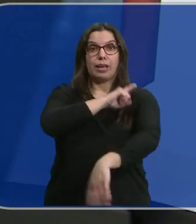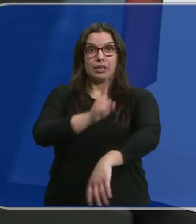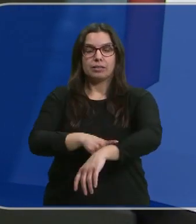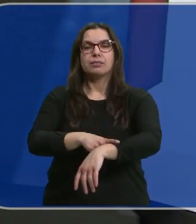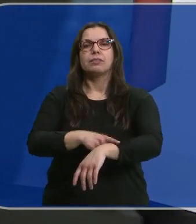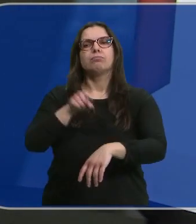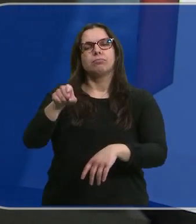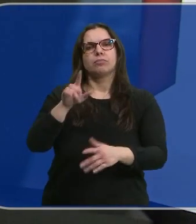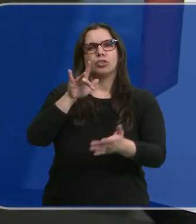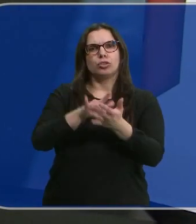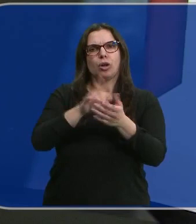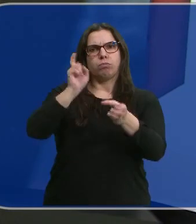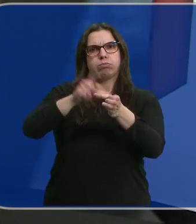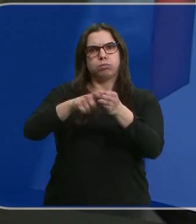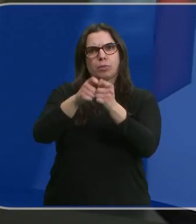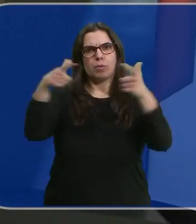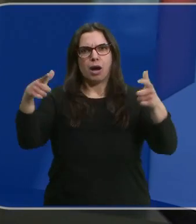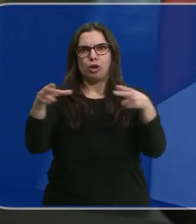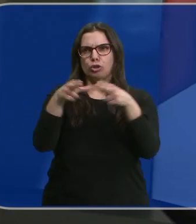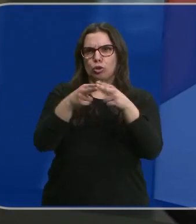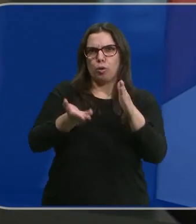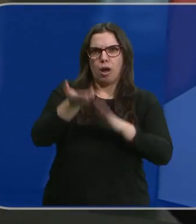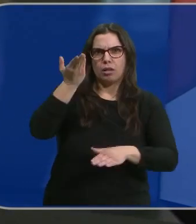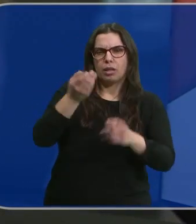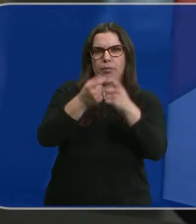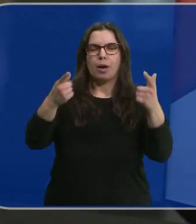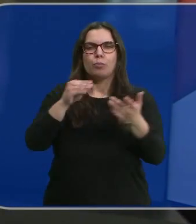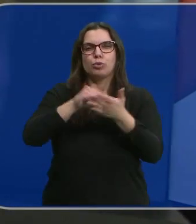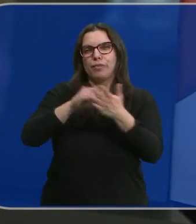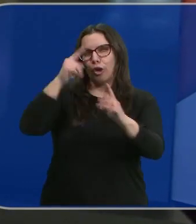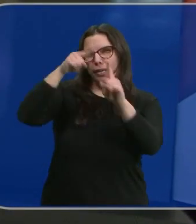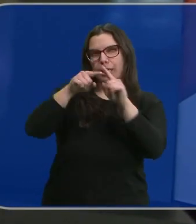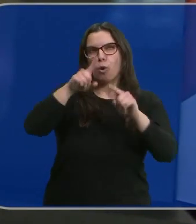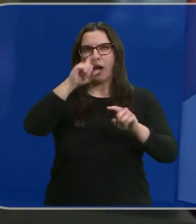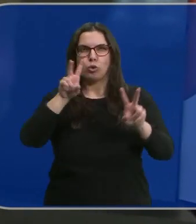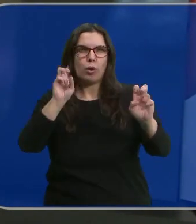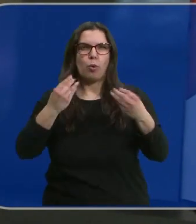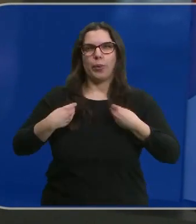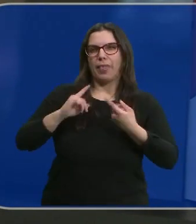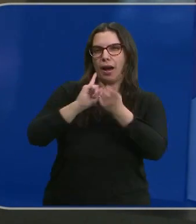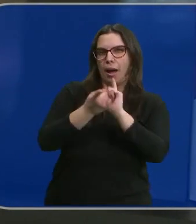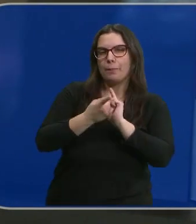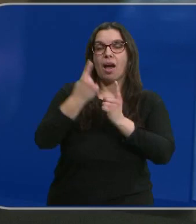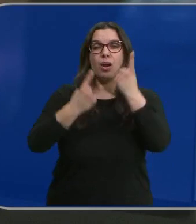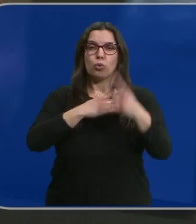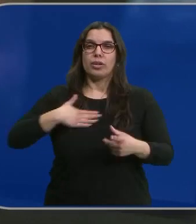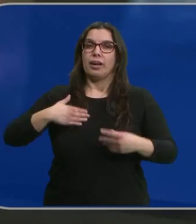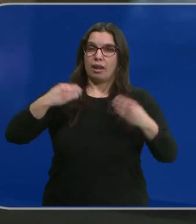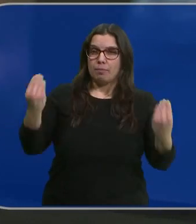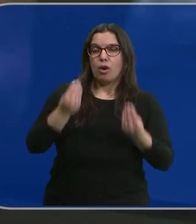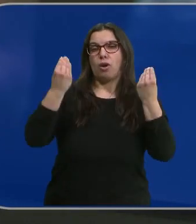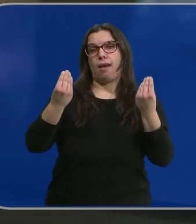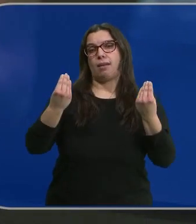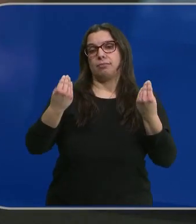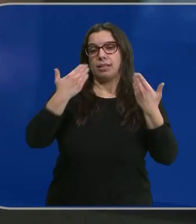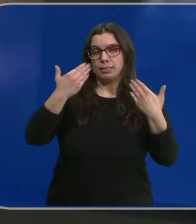experimentan un aumento significativo, nuevos socios, muchos movidos por los propósitos de Año Nuevo y otros por el deseo de mejorar su salud y su